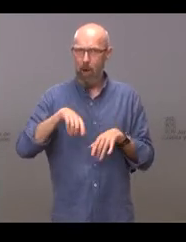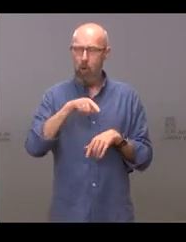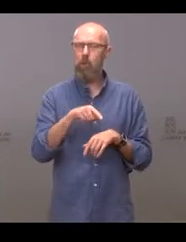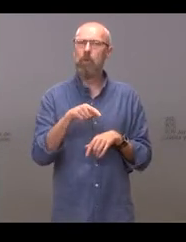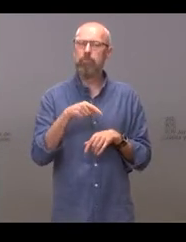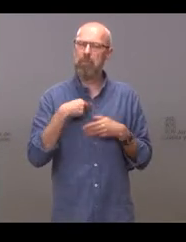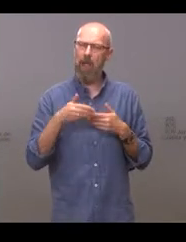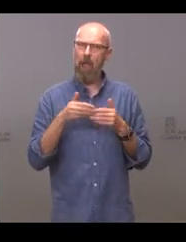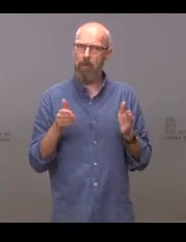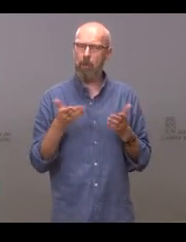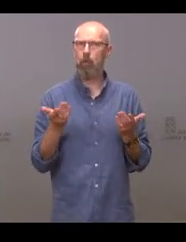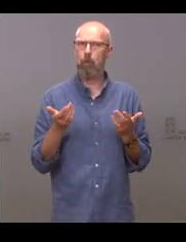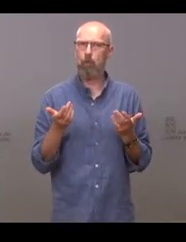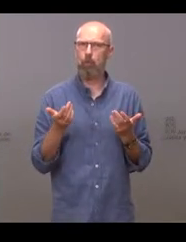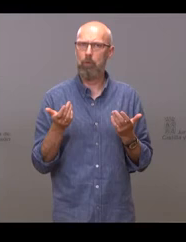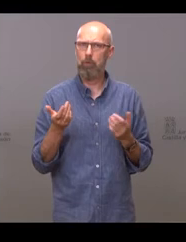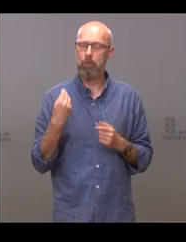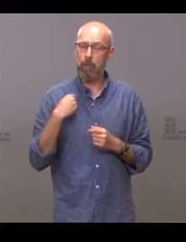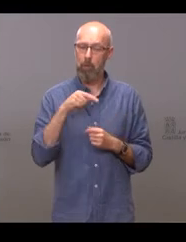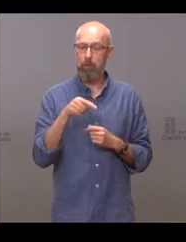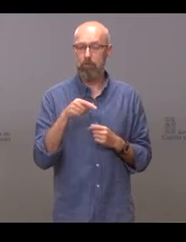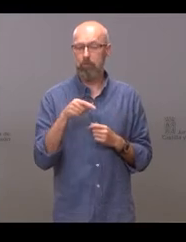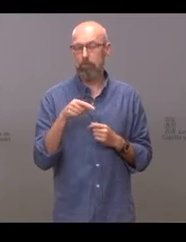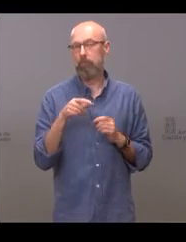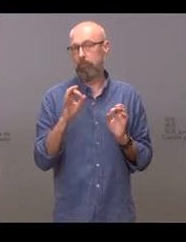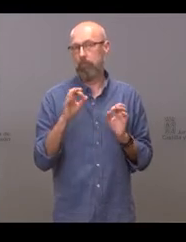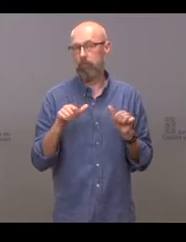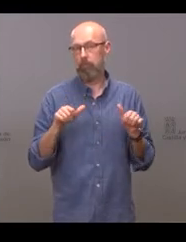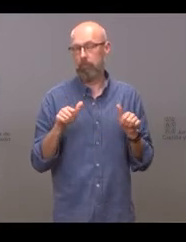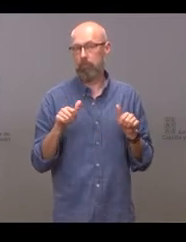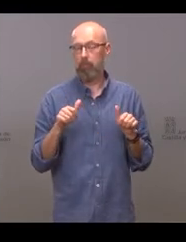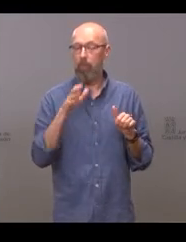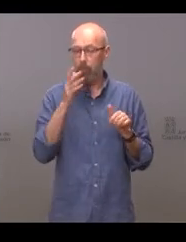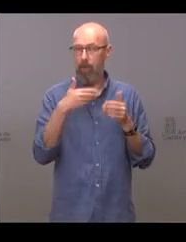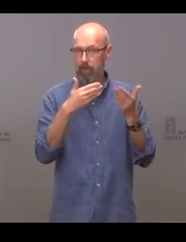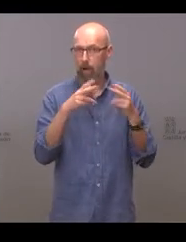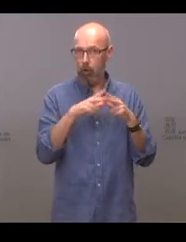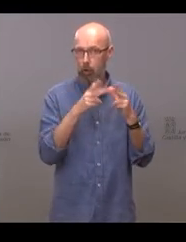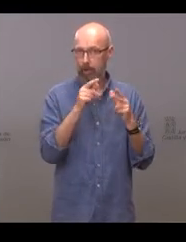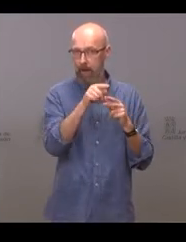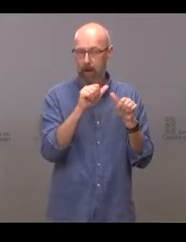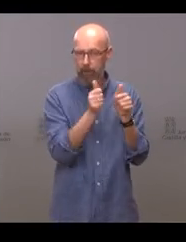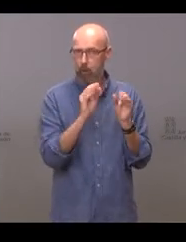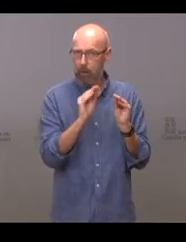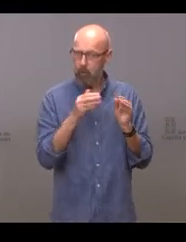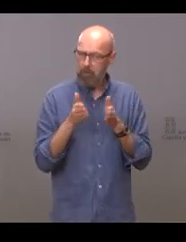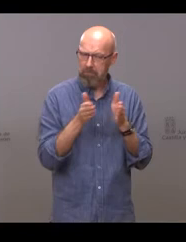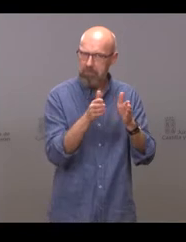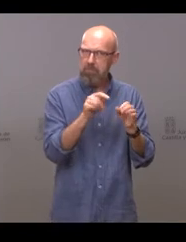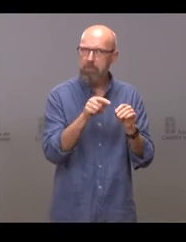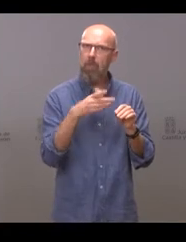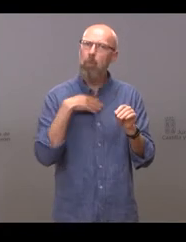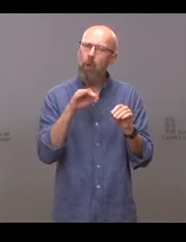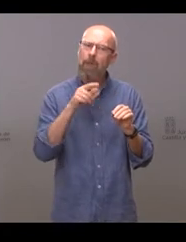dentro de dentro de los cauces de los que el diálogo social está enmarcado el que se pueda mejorar